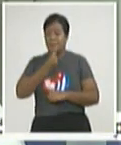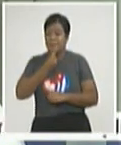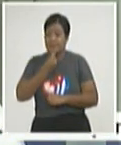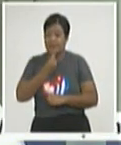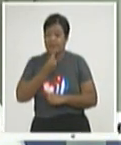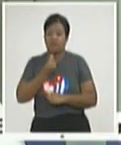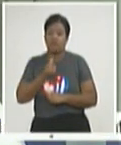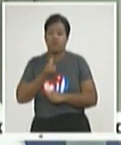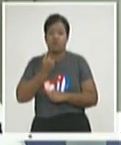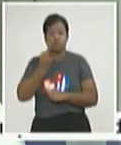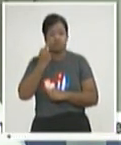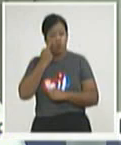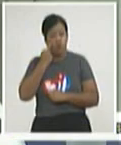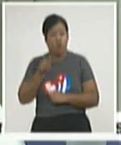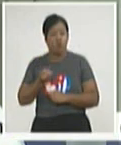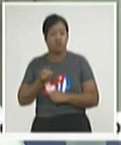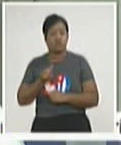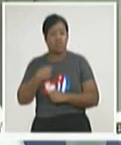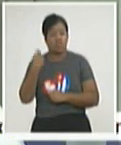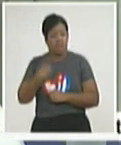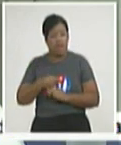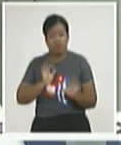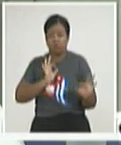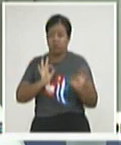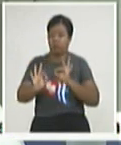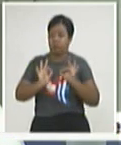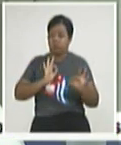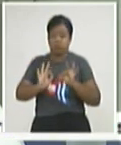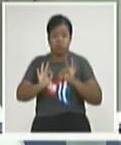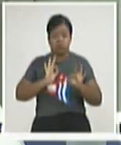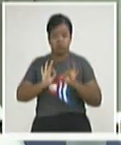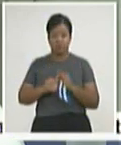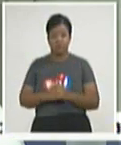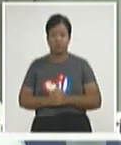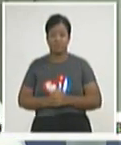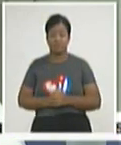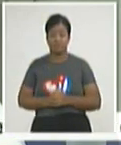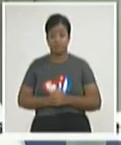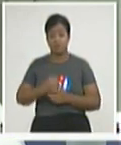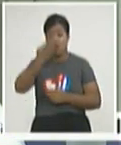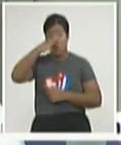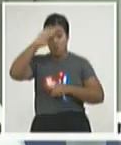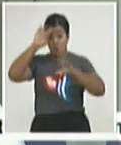conoce, pues todavía un poco más. Cuba hoy con